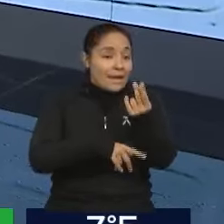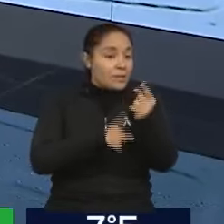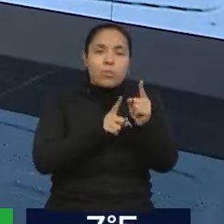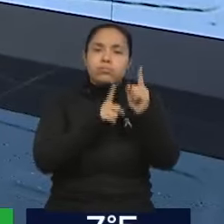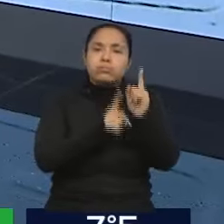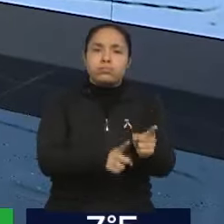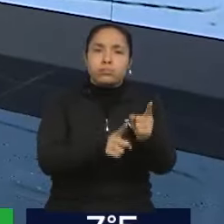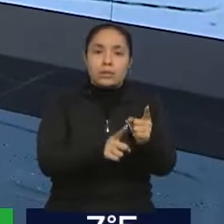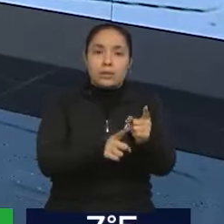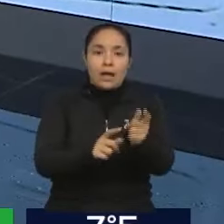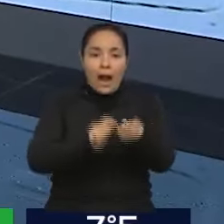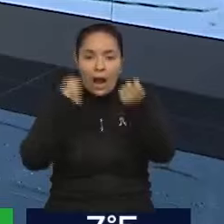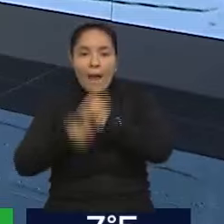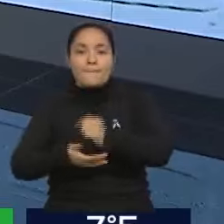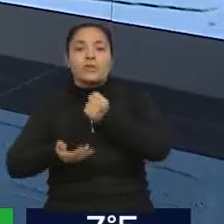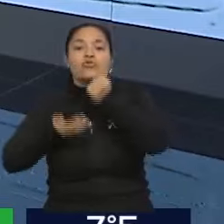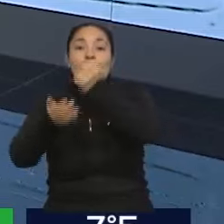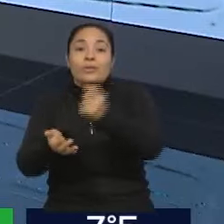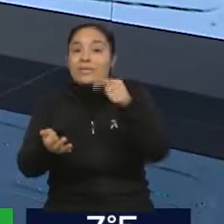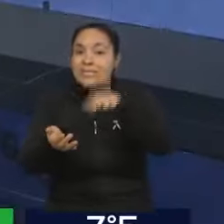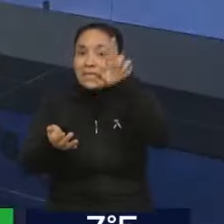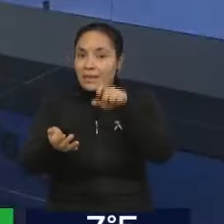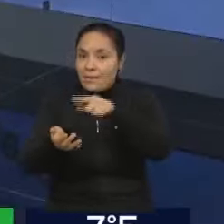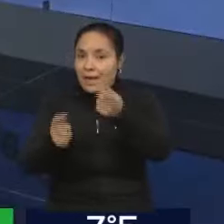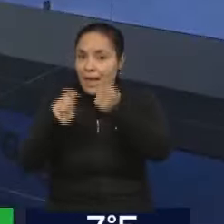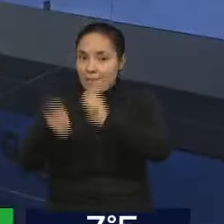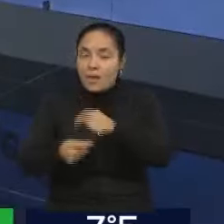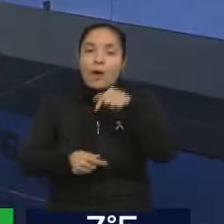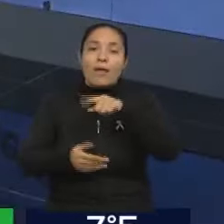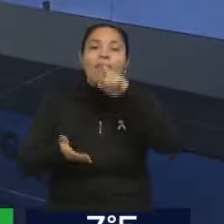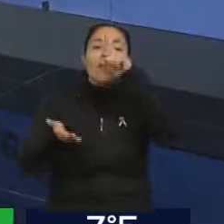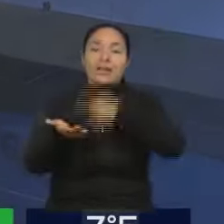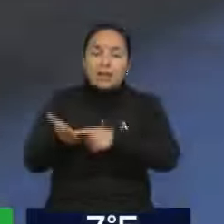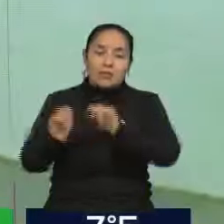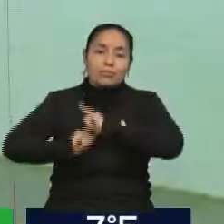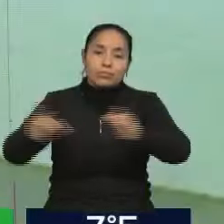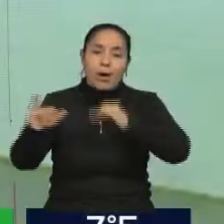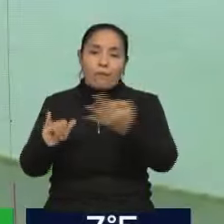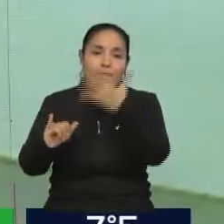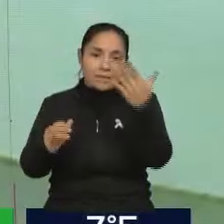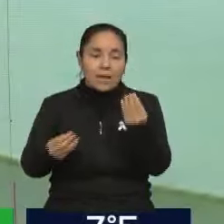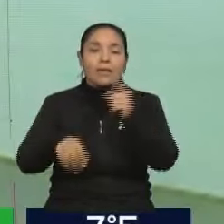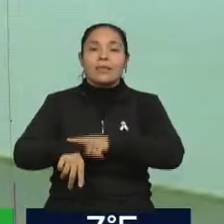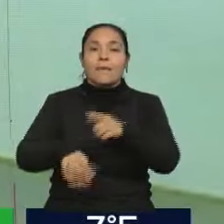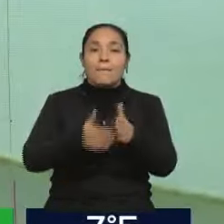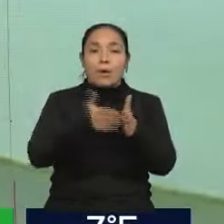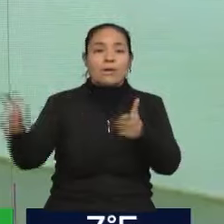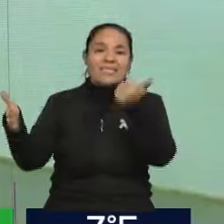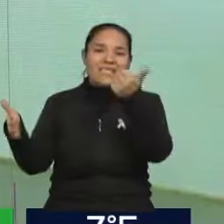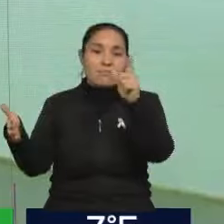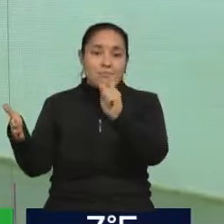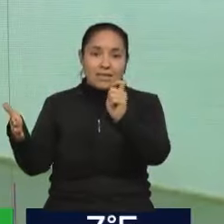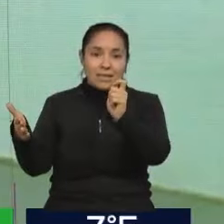a cambiar son los subsidios. A partir de ahora se publicó un decreto hoy donde dan un plazo de 6 meses para